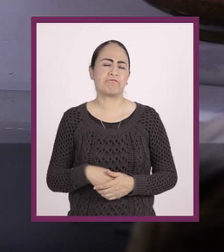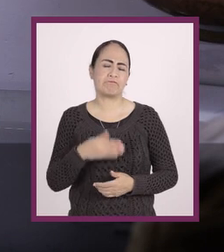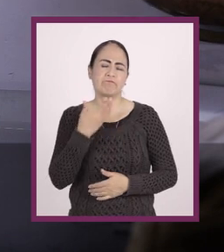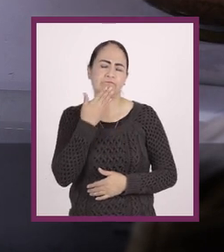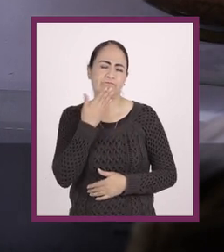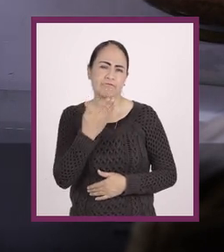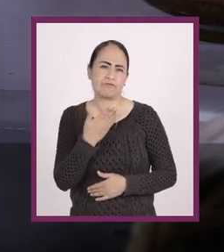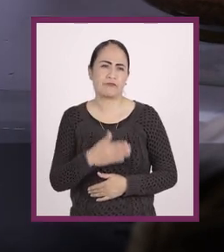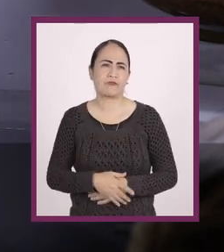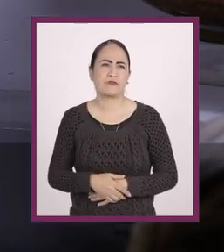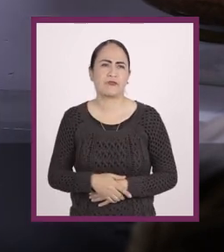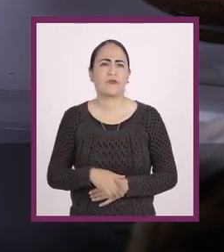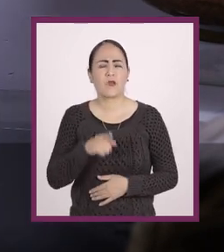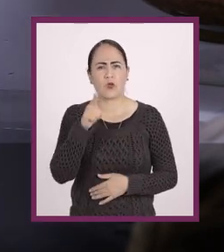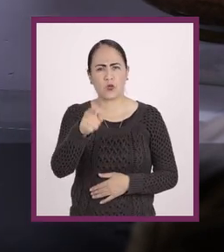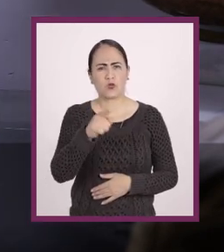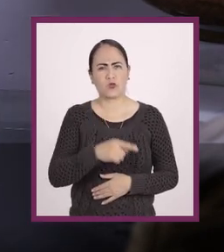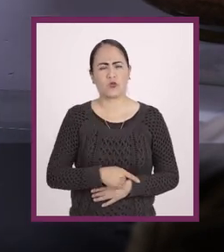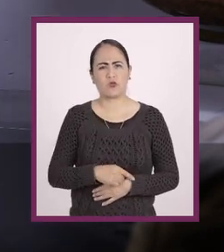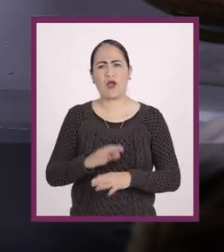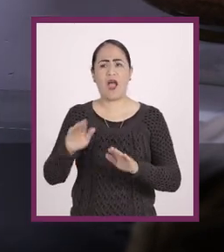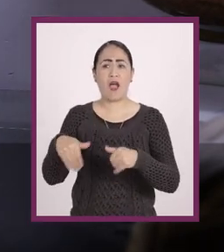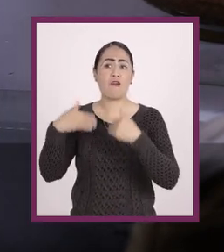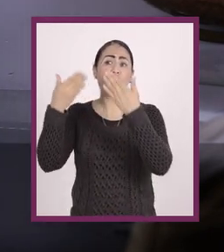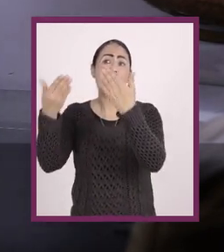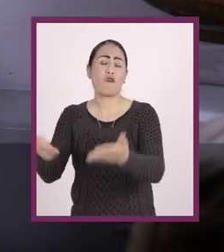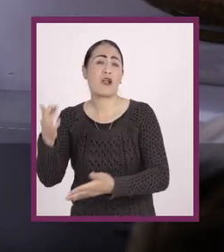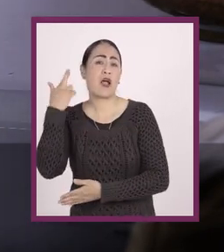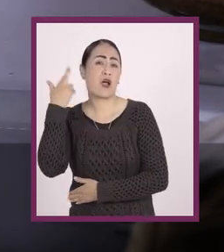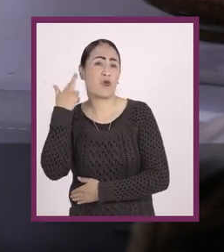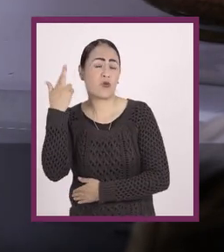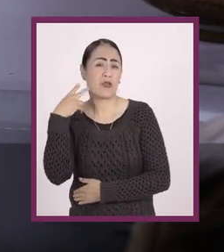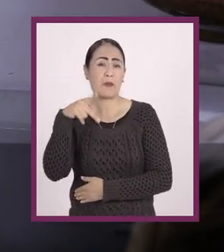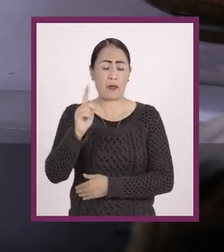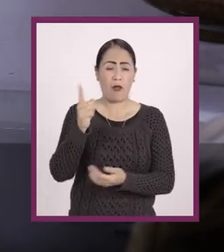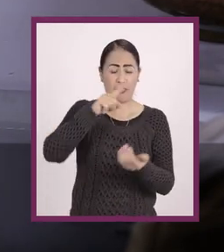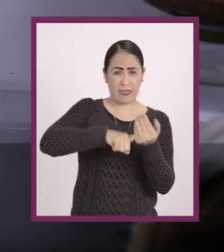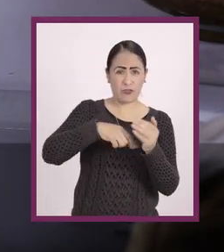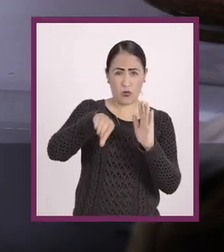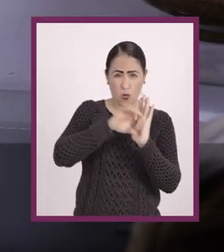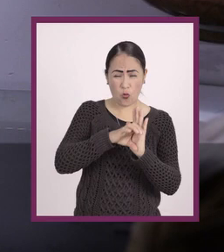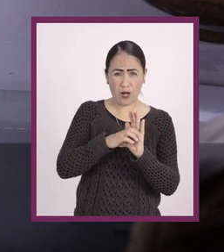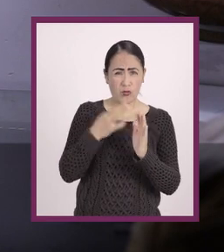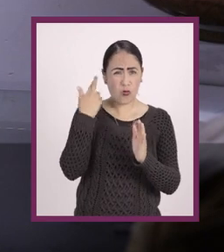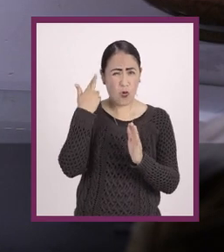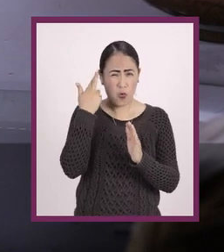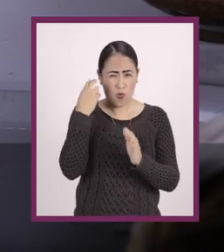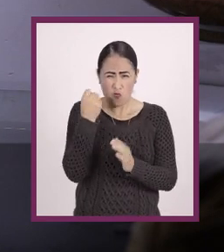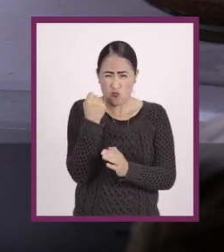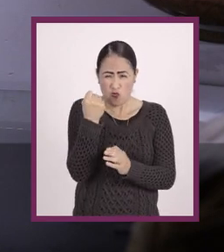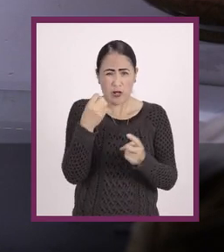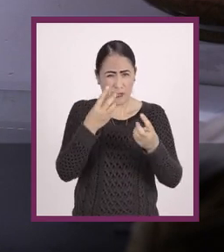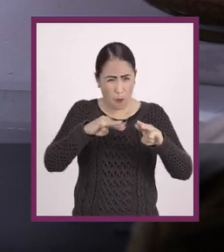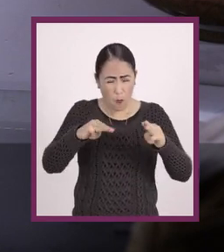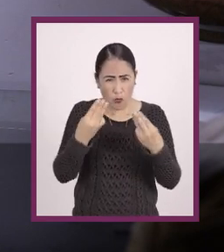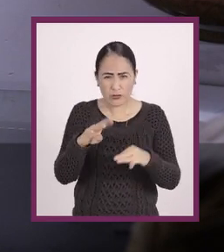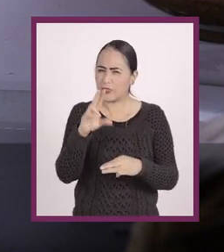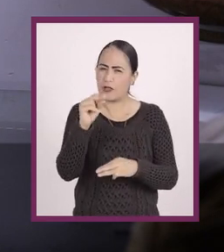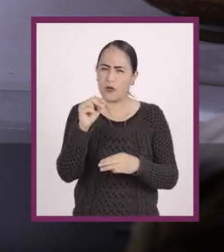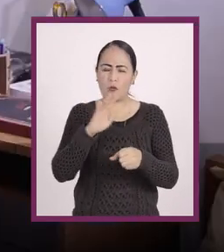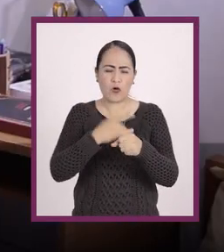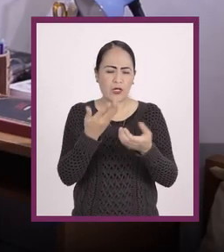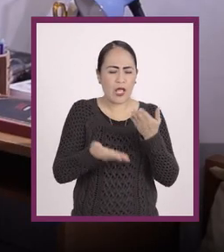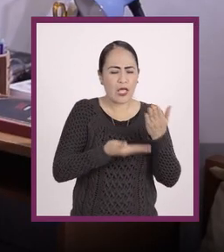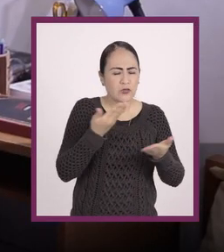está muy bien este país les del mundanal ruido pero no pongas muy alta la música si lo que quieres es estudiar lo